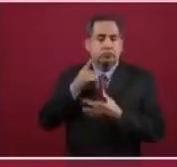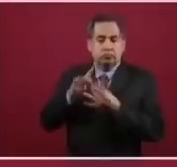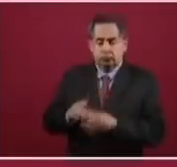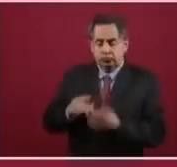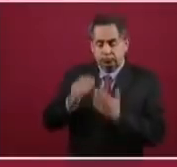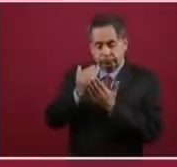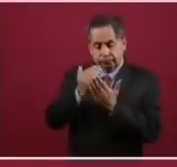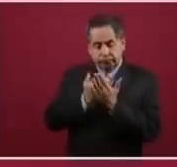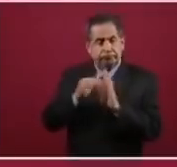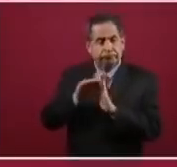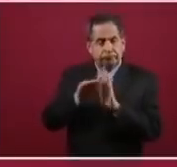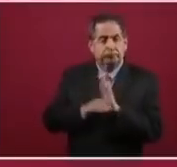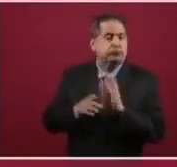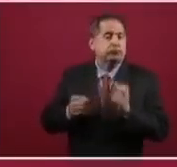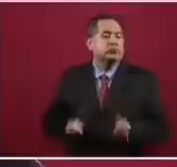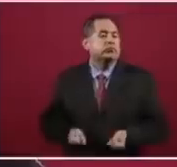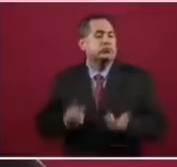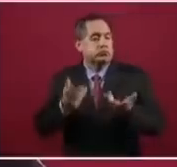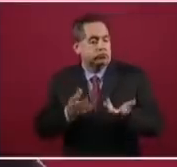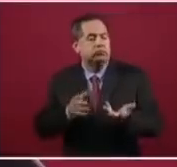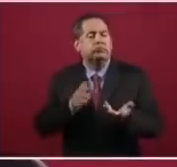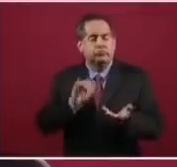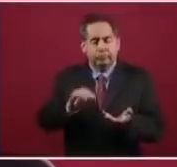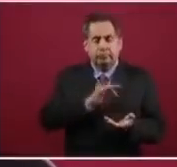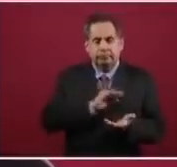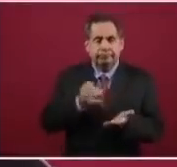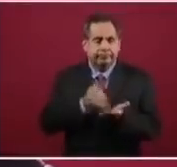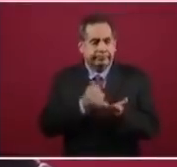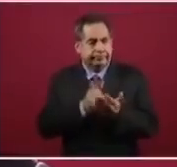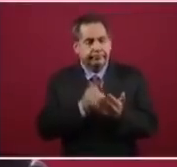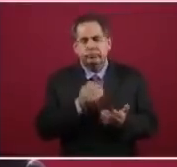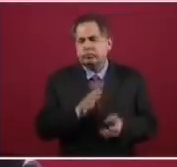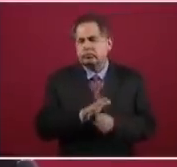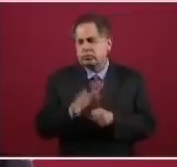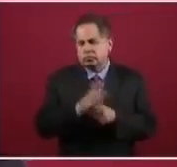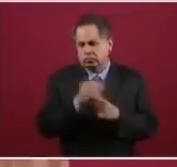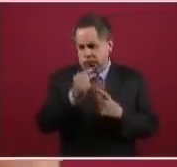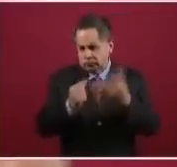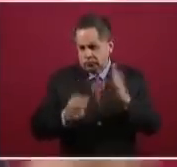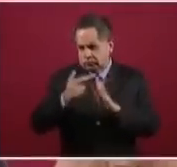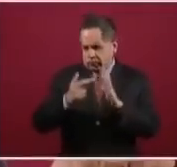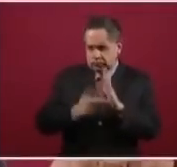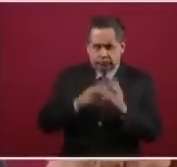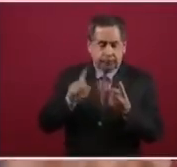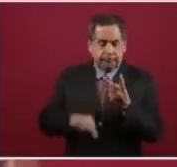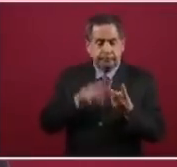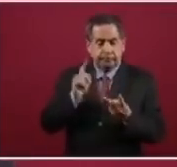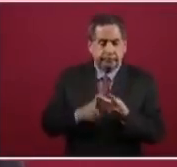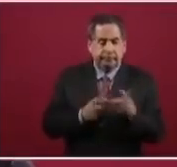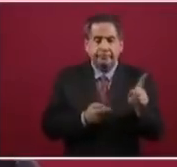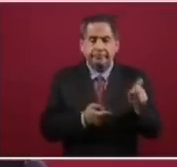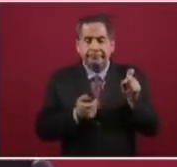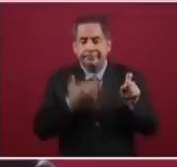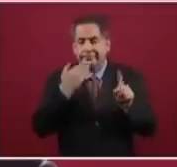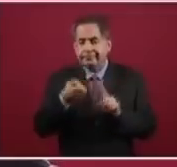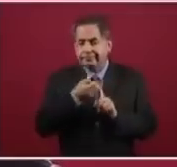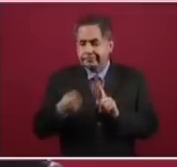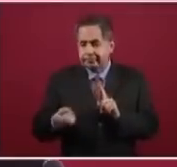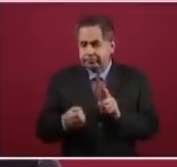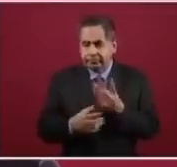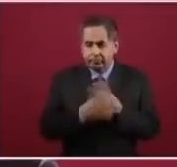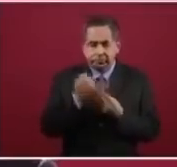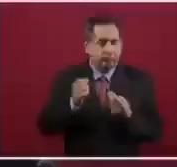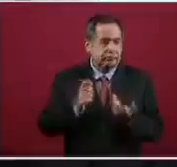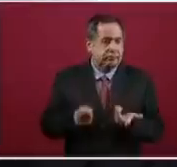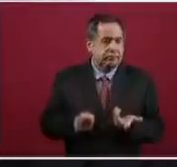que es la que nos determina que podemos cobrar y cuáles son las tasas que están asociadas a ellas y la eficiencia en la recaudación dicho de una forma